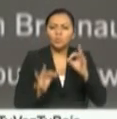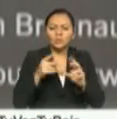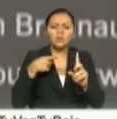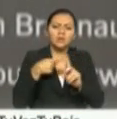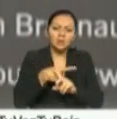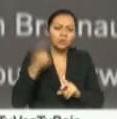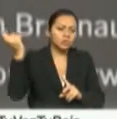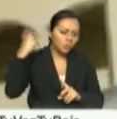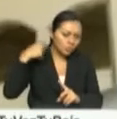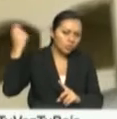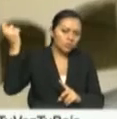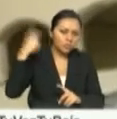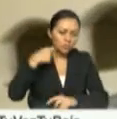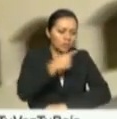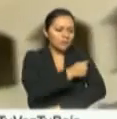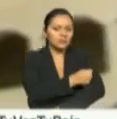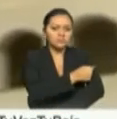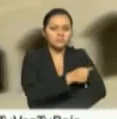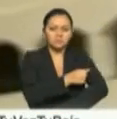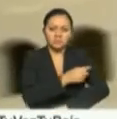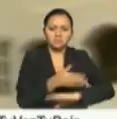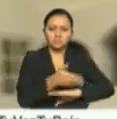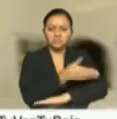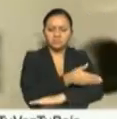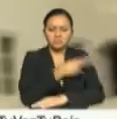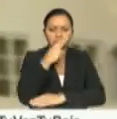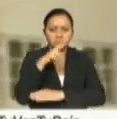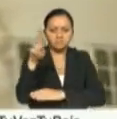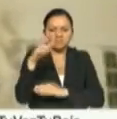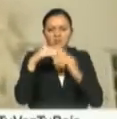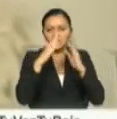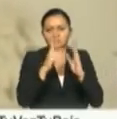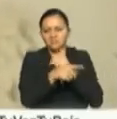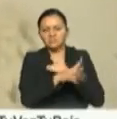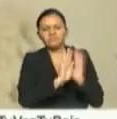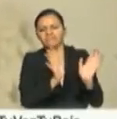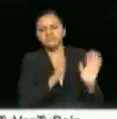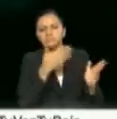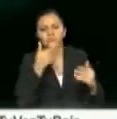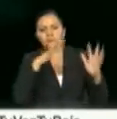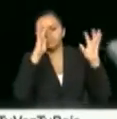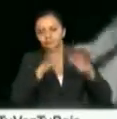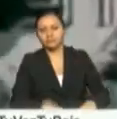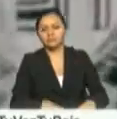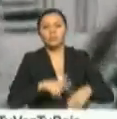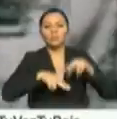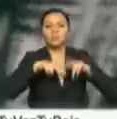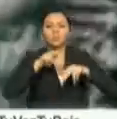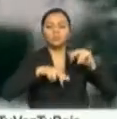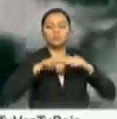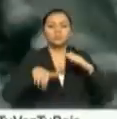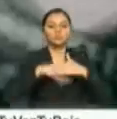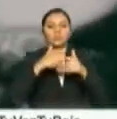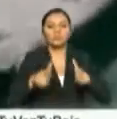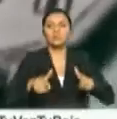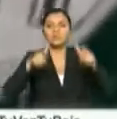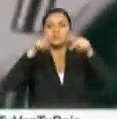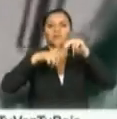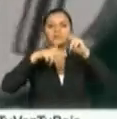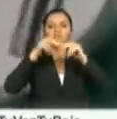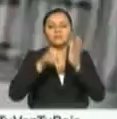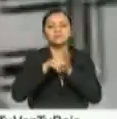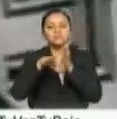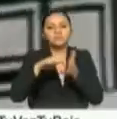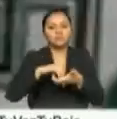lugar de culto para neonazis. El ministro austríaco del Interior ha explicado que en su lugar se construirá un nuevo edificio con un uso caritativo